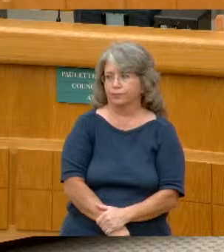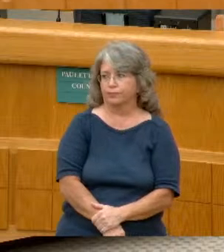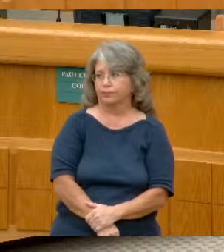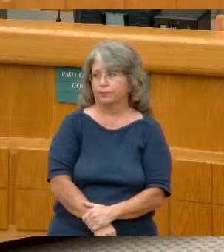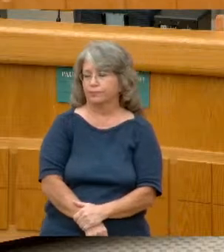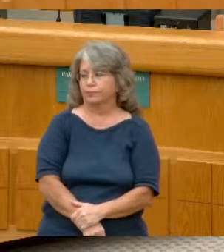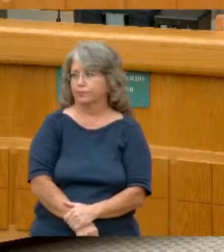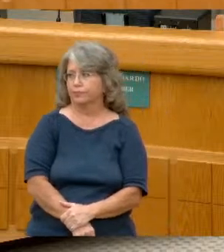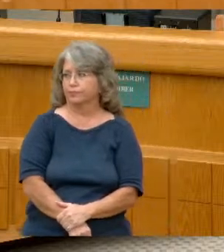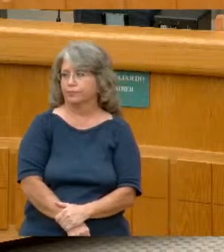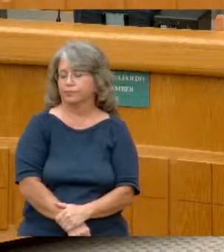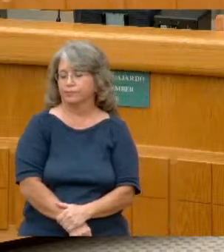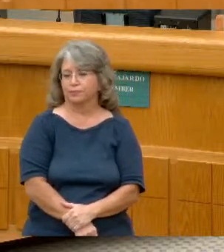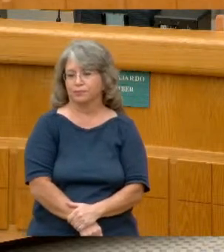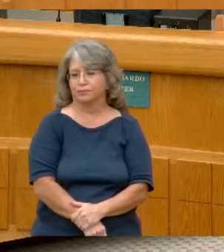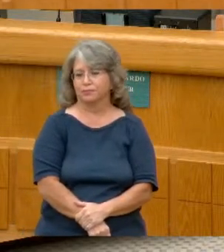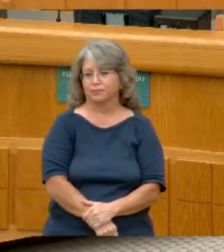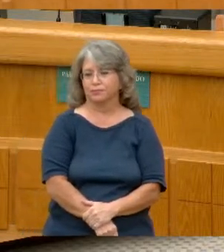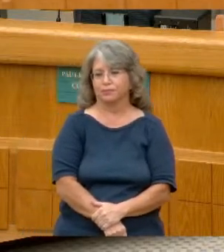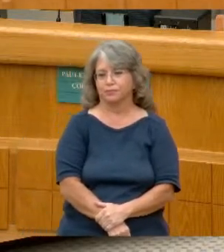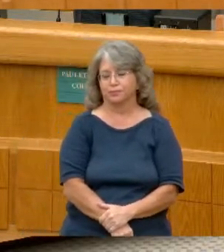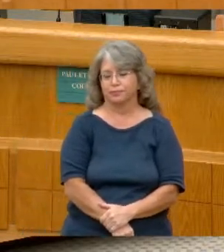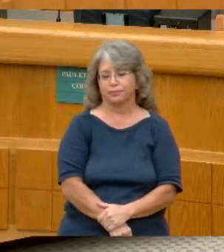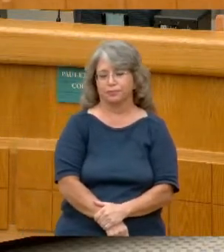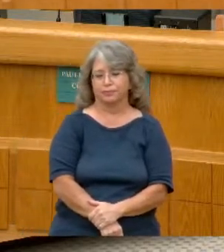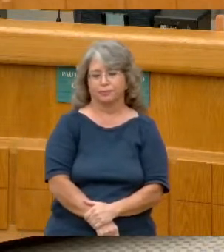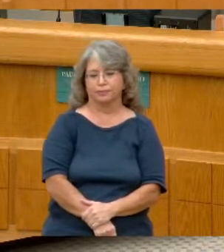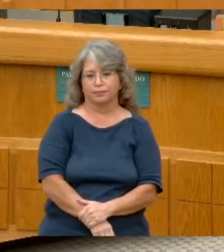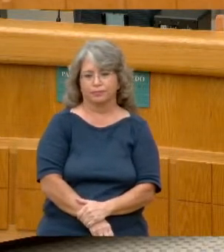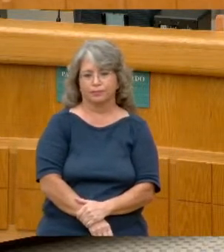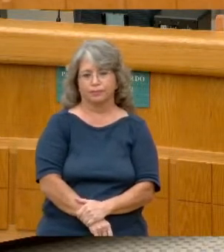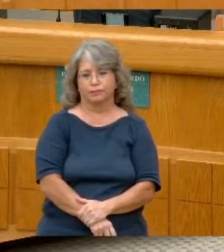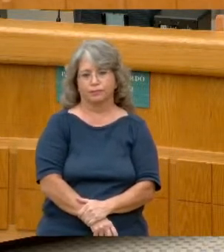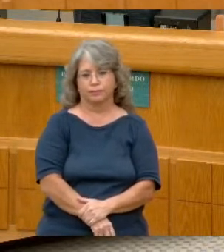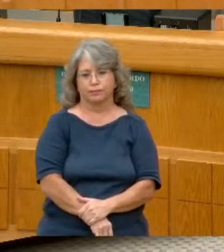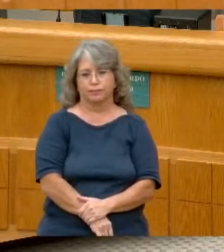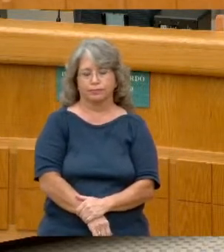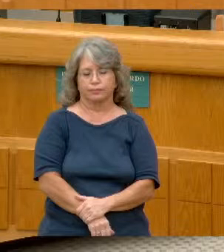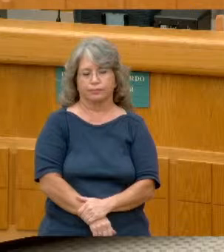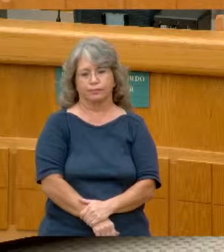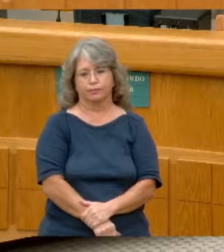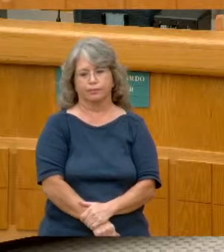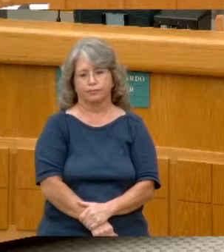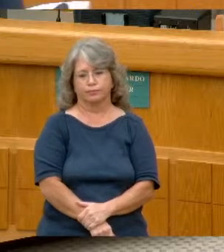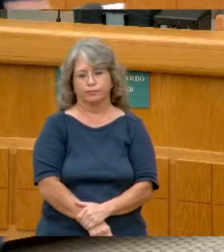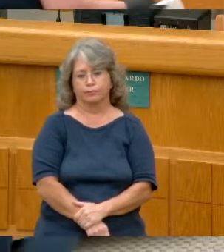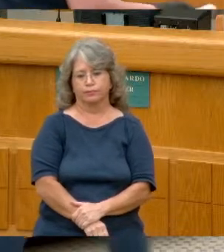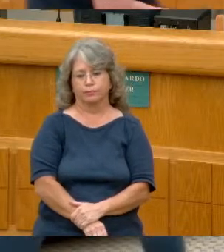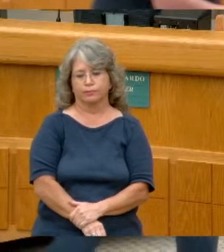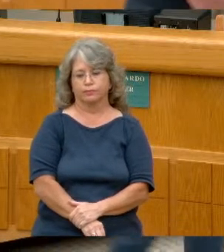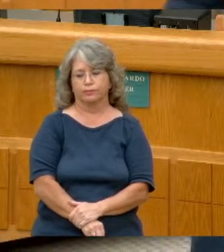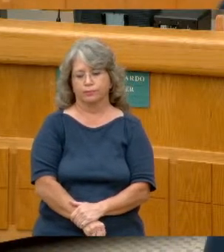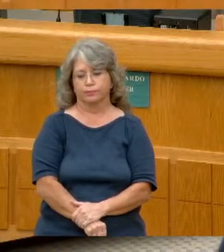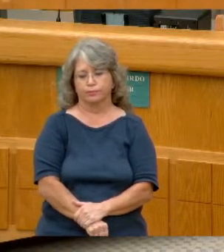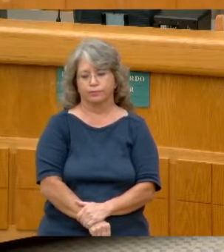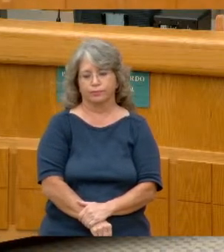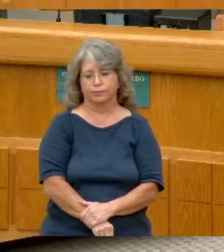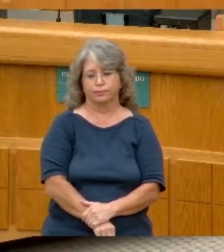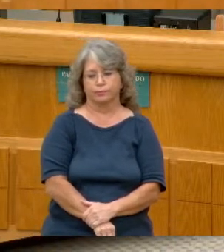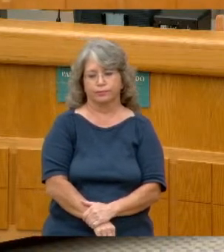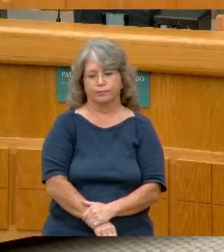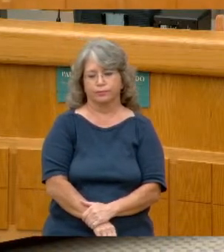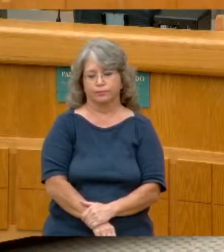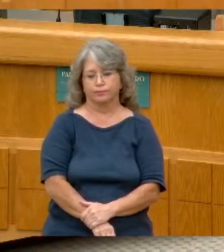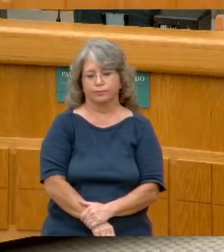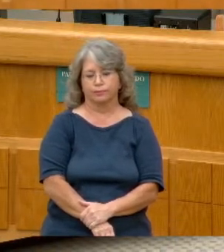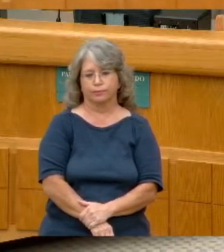21.583. 20.611 pacientes se han recuperado por completo, 67 continúan en el hospital, 26 están en la